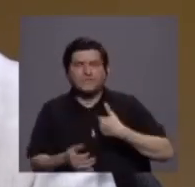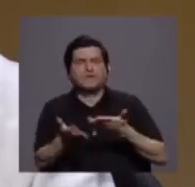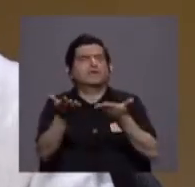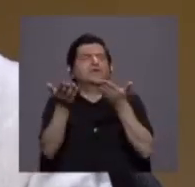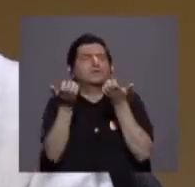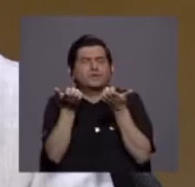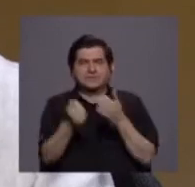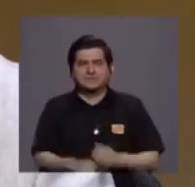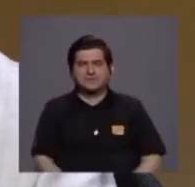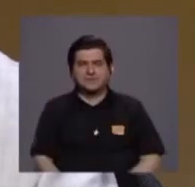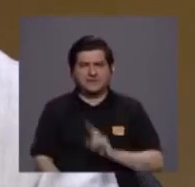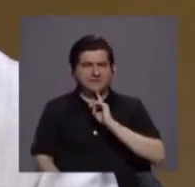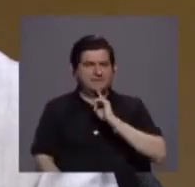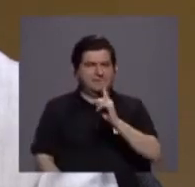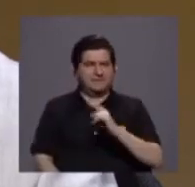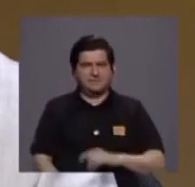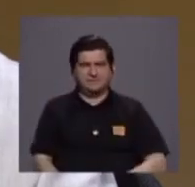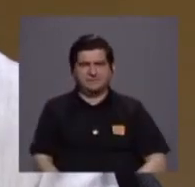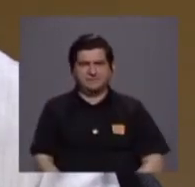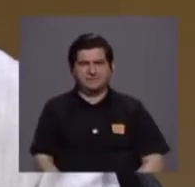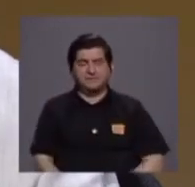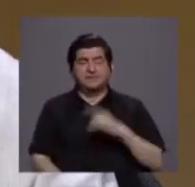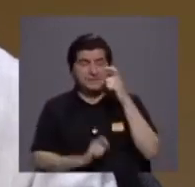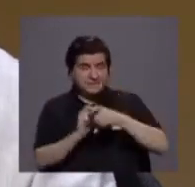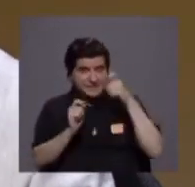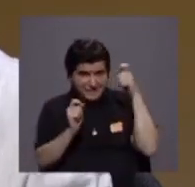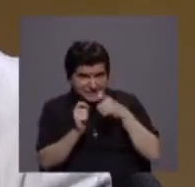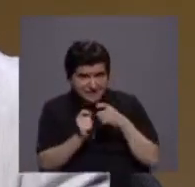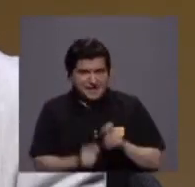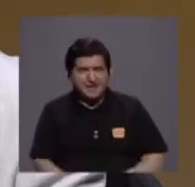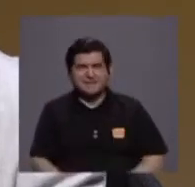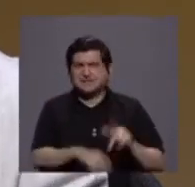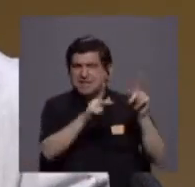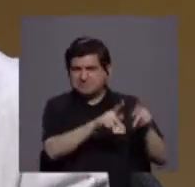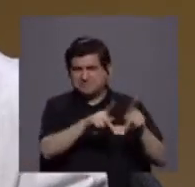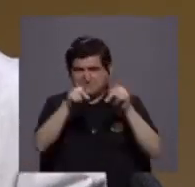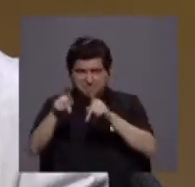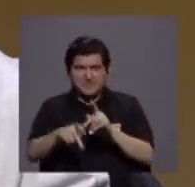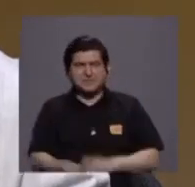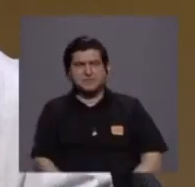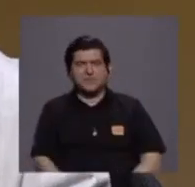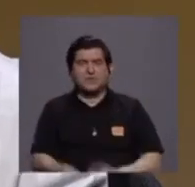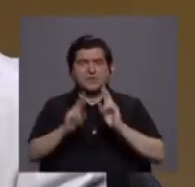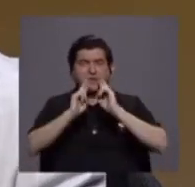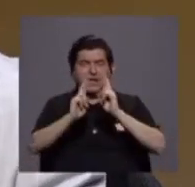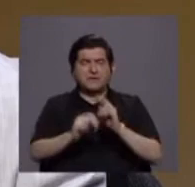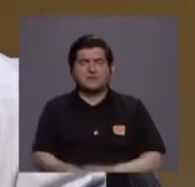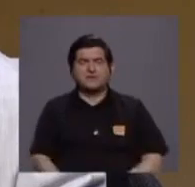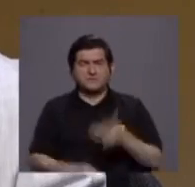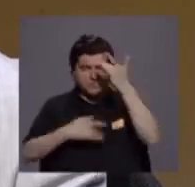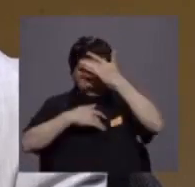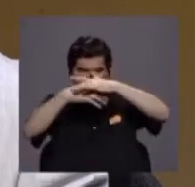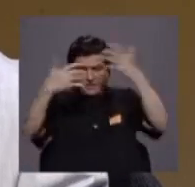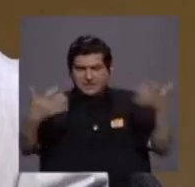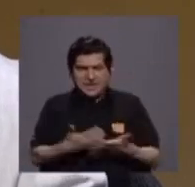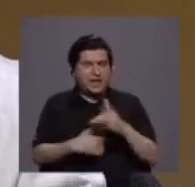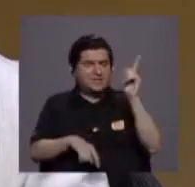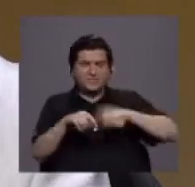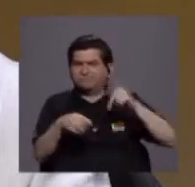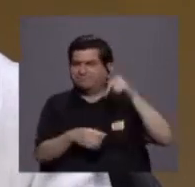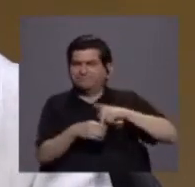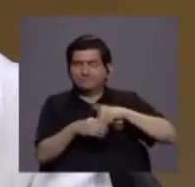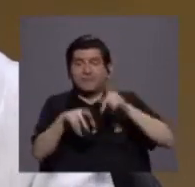gustaría también decir que precisamente como algunas personas, fruto de la pandemia, no pudieron participar,